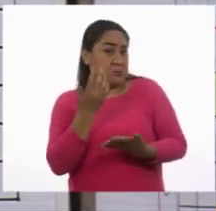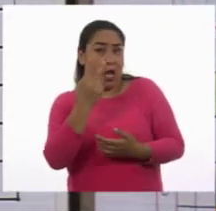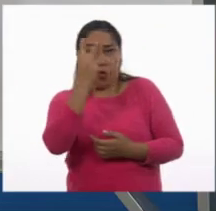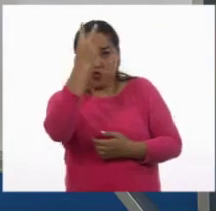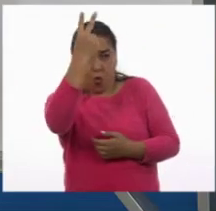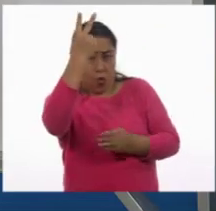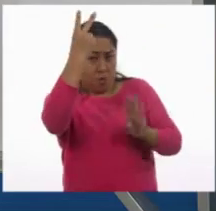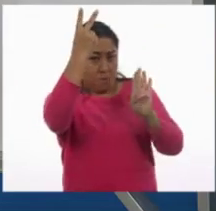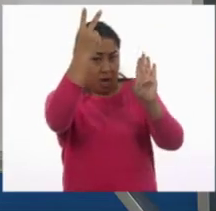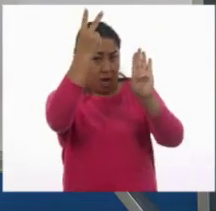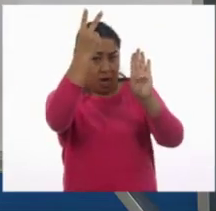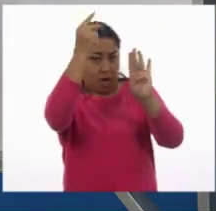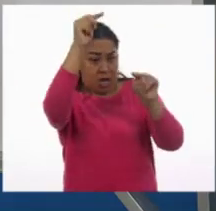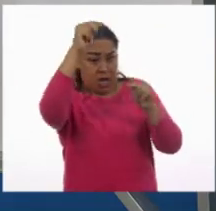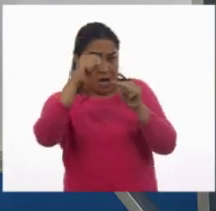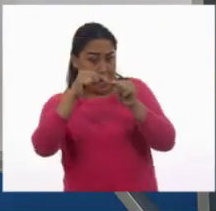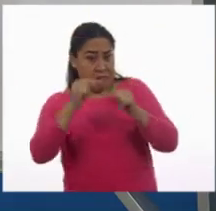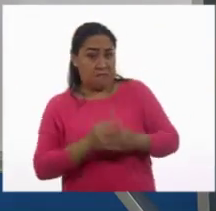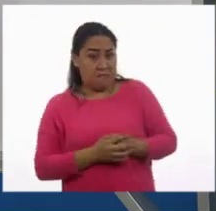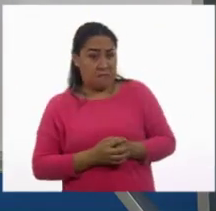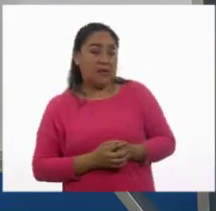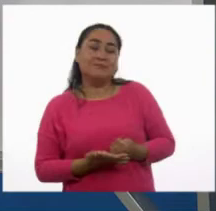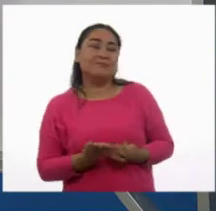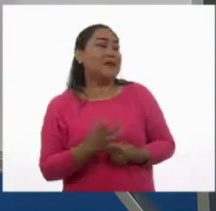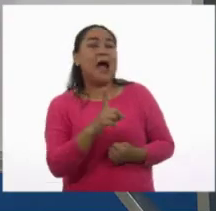2B, agua. Agua.